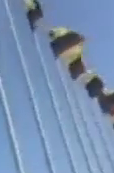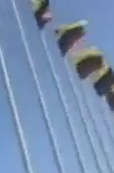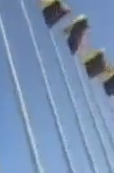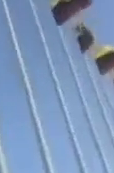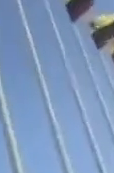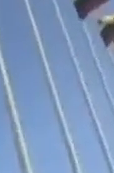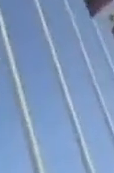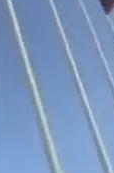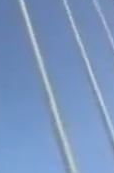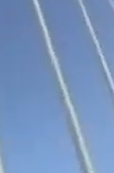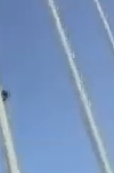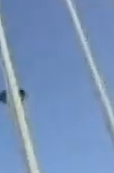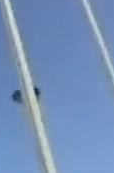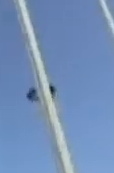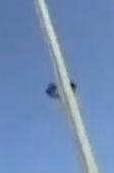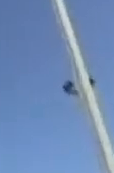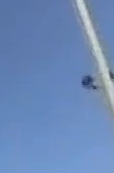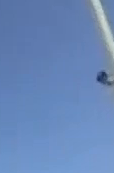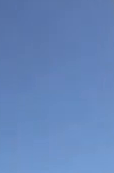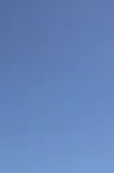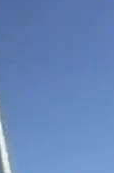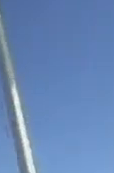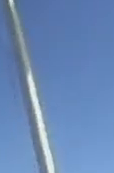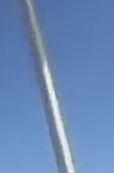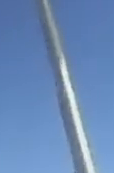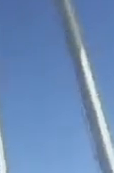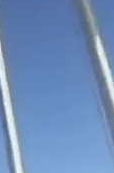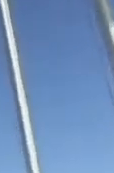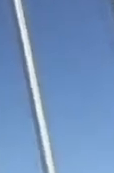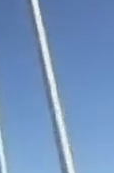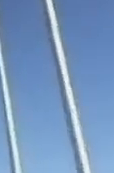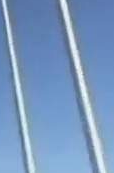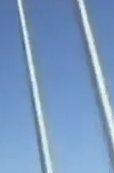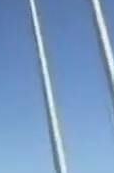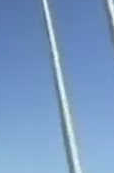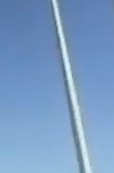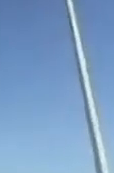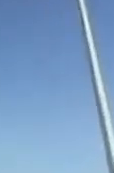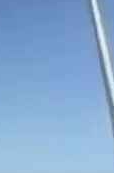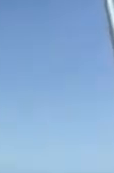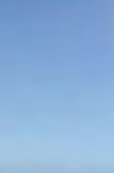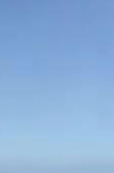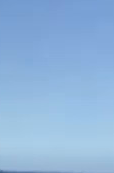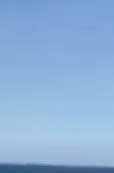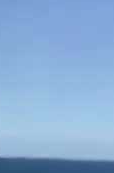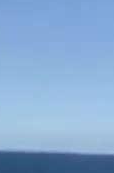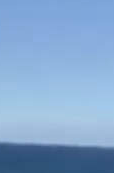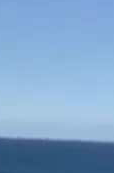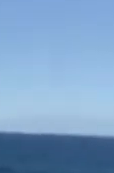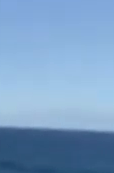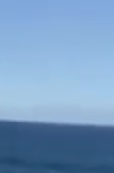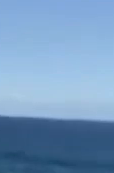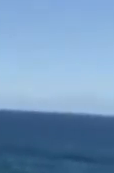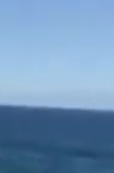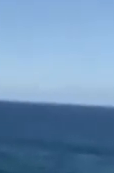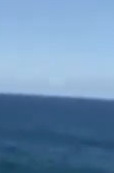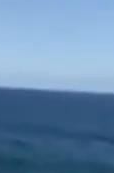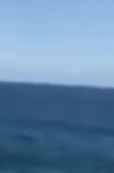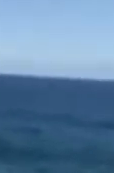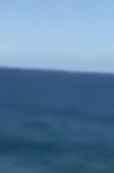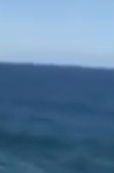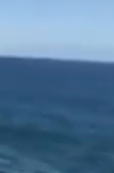de los sectores más importantes y destacados de la agenda económica